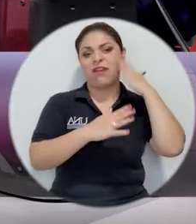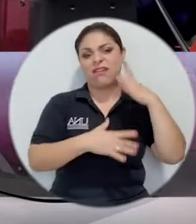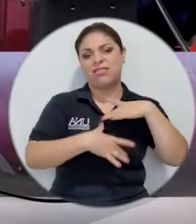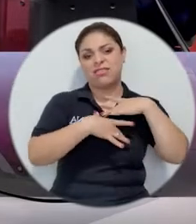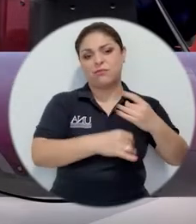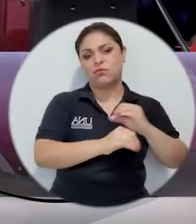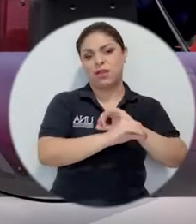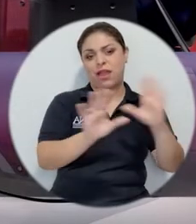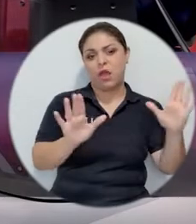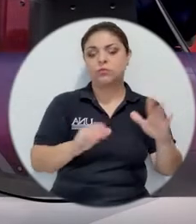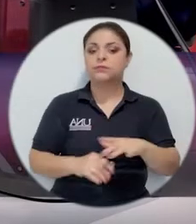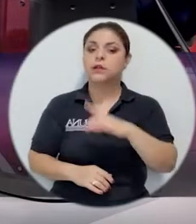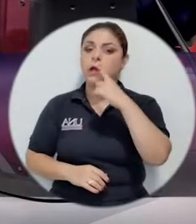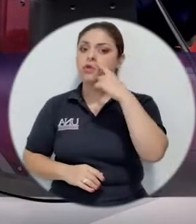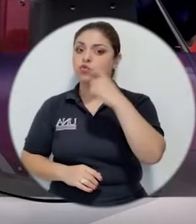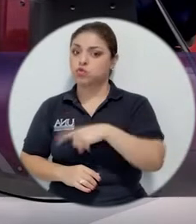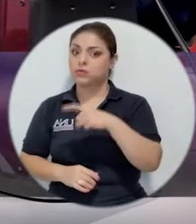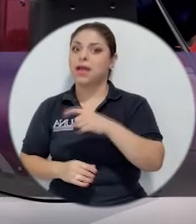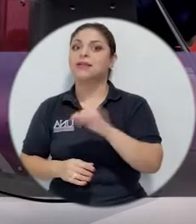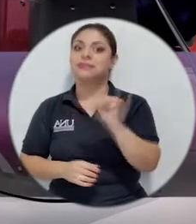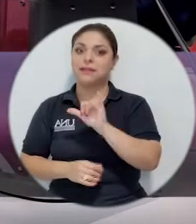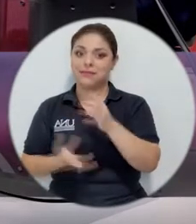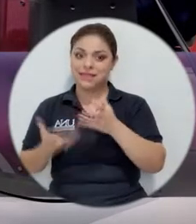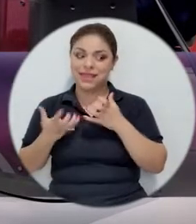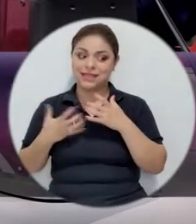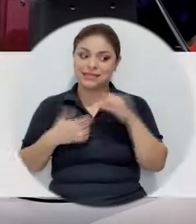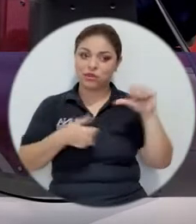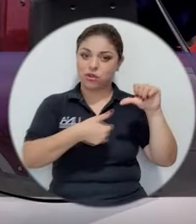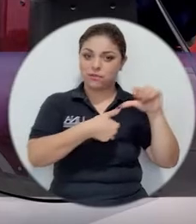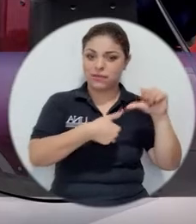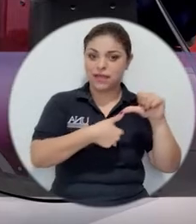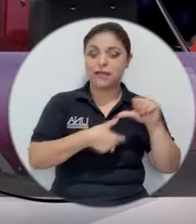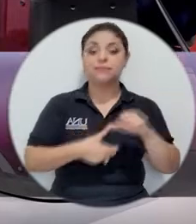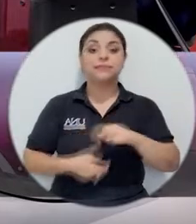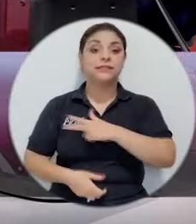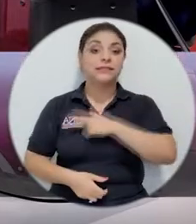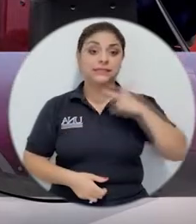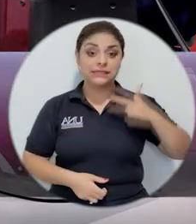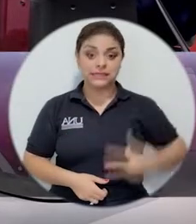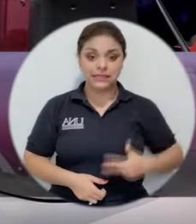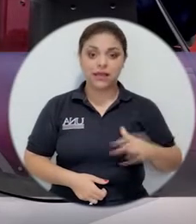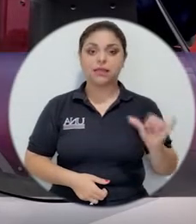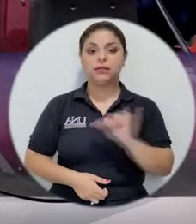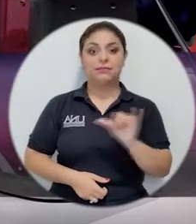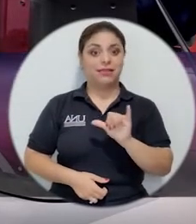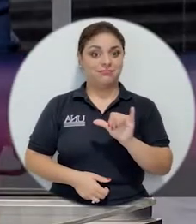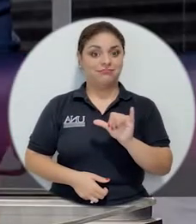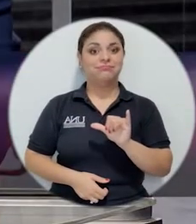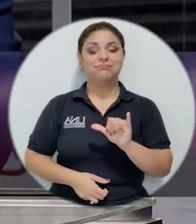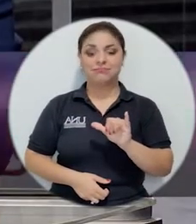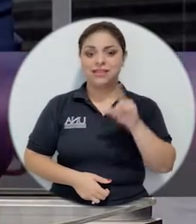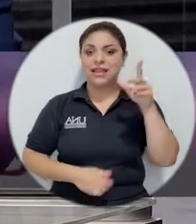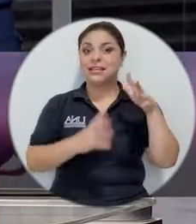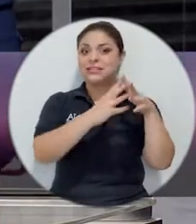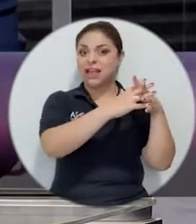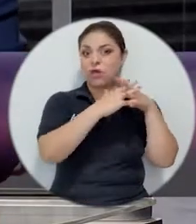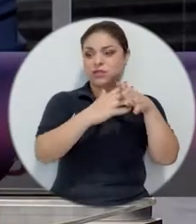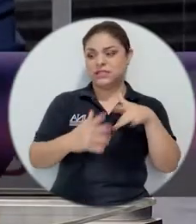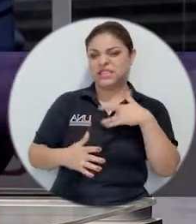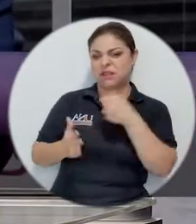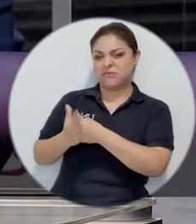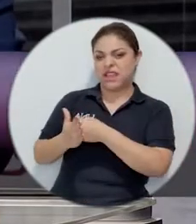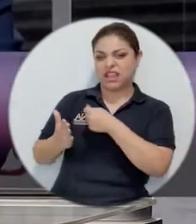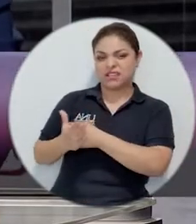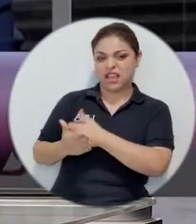la Federación Rusa tiene también intereses en Centroamérica, China también. China es un actor Ujú. que tiene una presencia importante y que para Estados Unidos es una